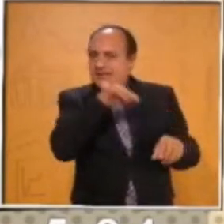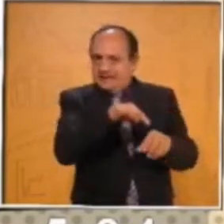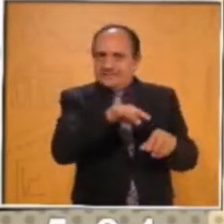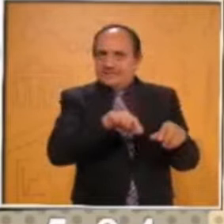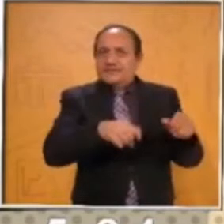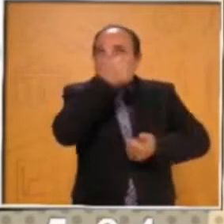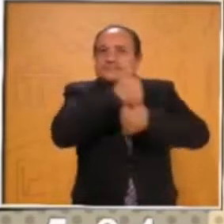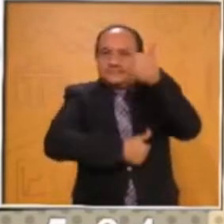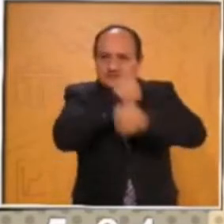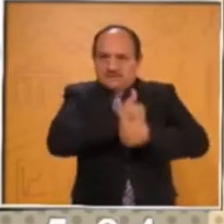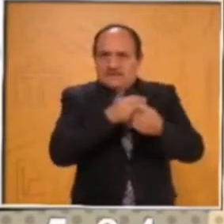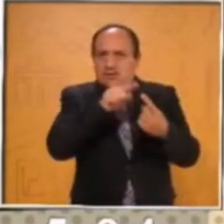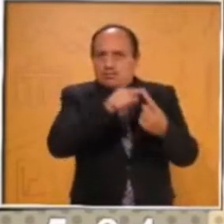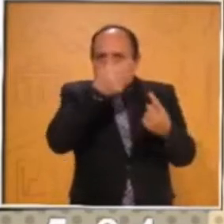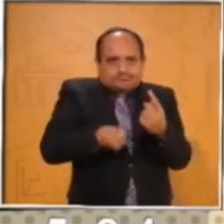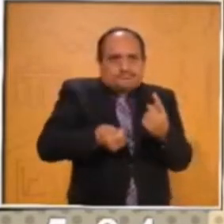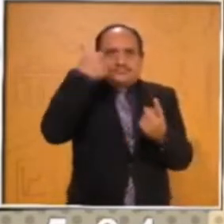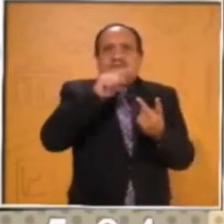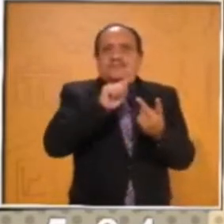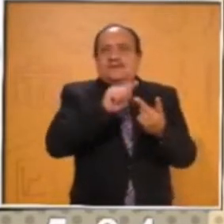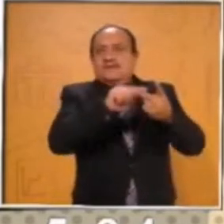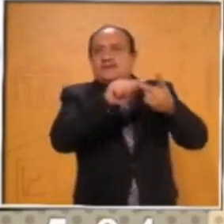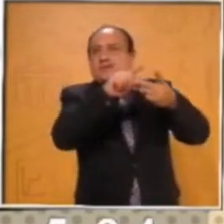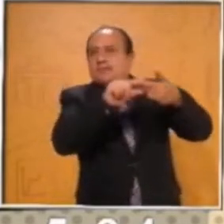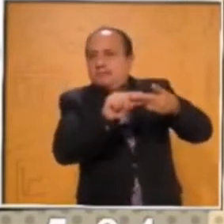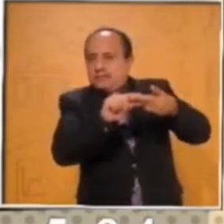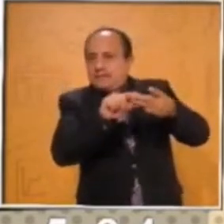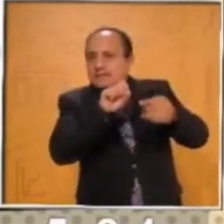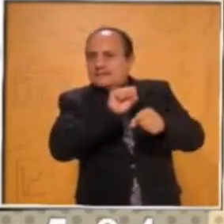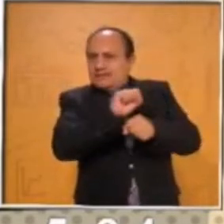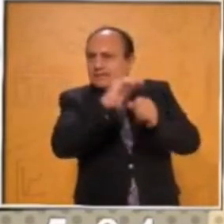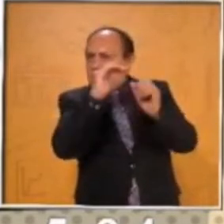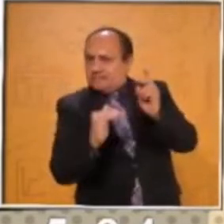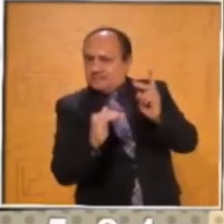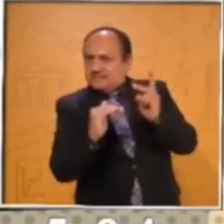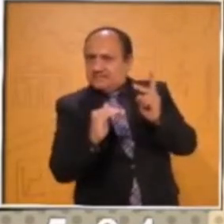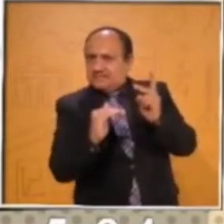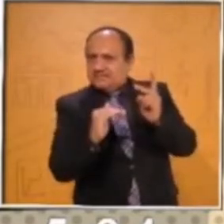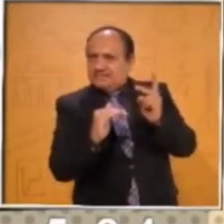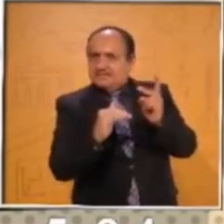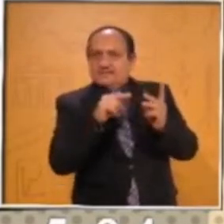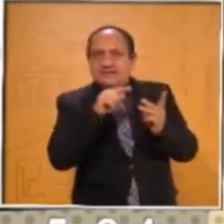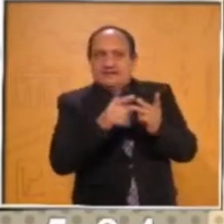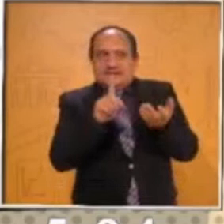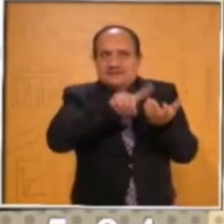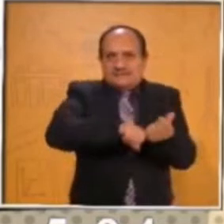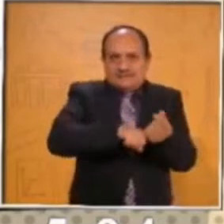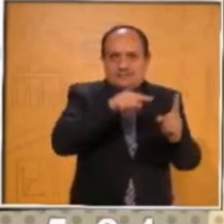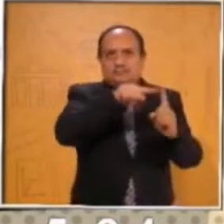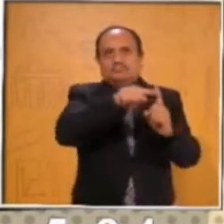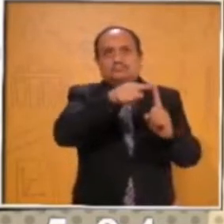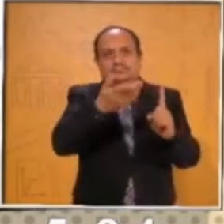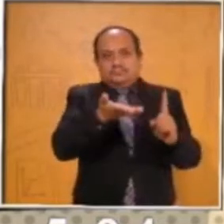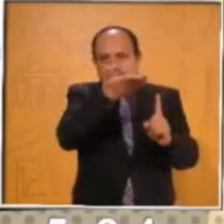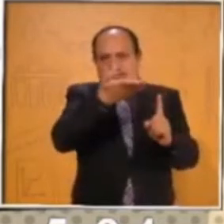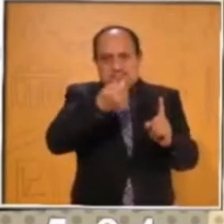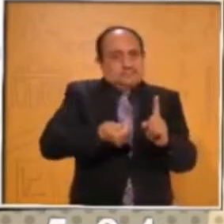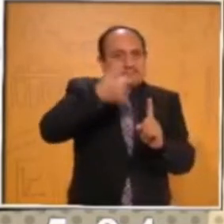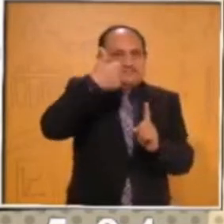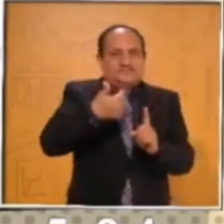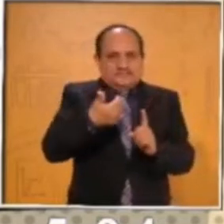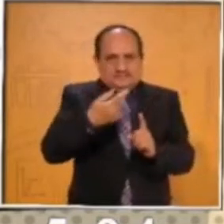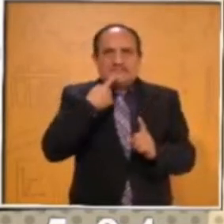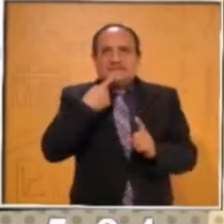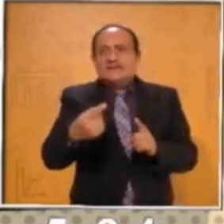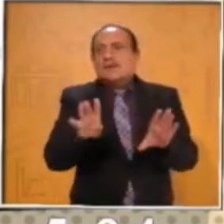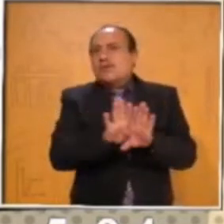son principales o los protagonistas y otros secundarios. Aquí dentro, muchachos, de los protagonistas, también podemos